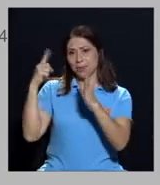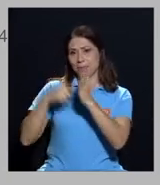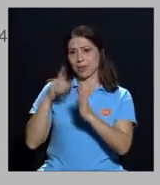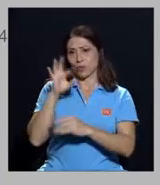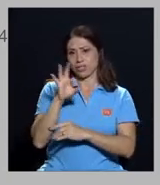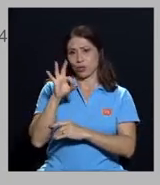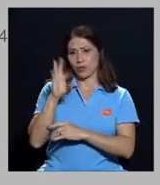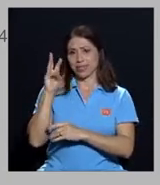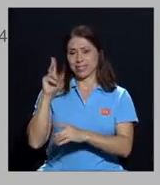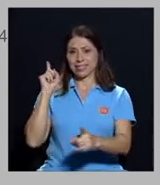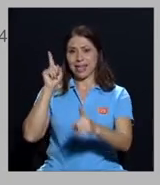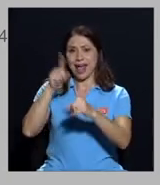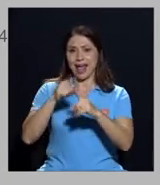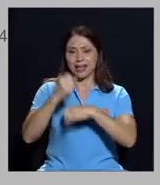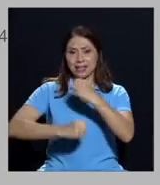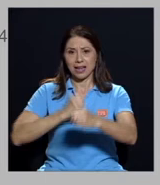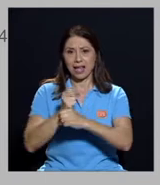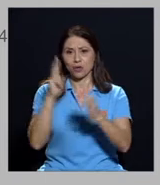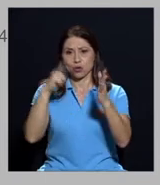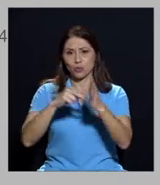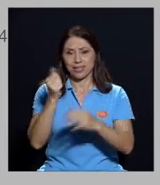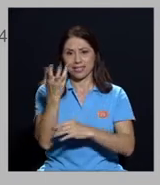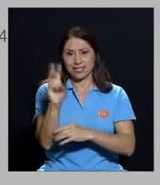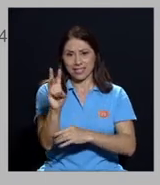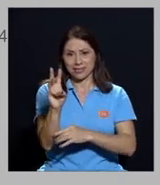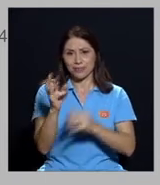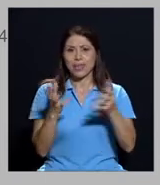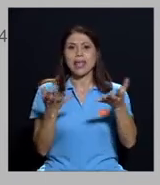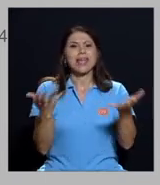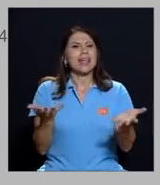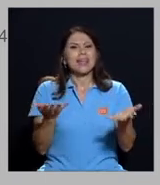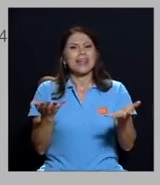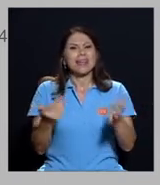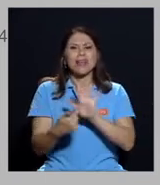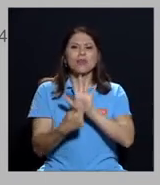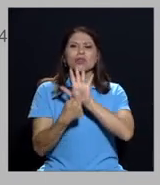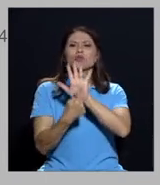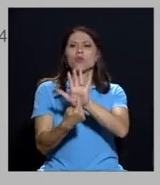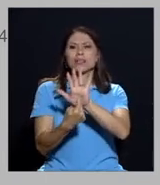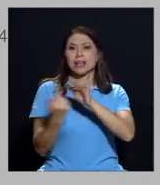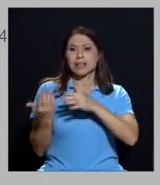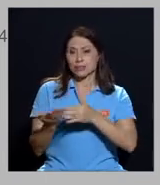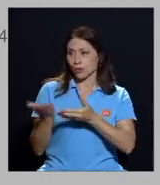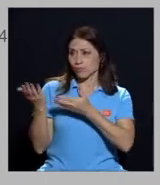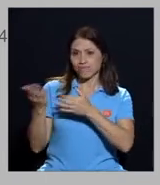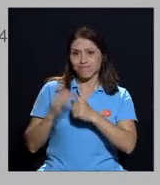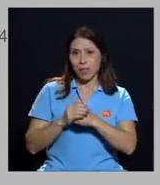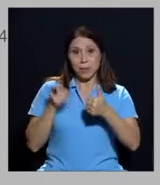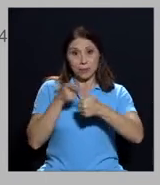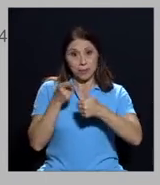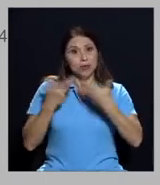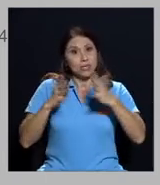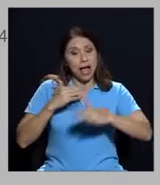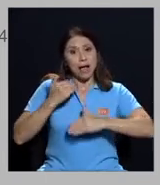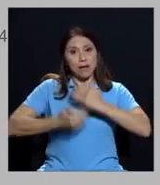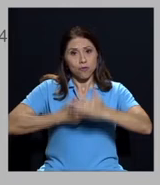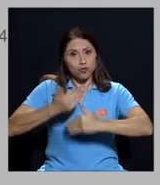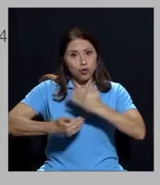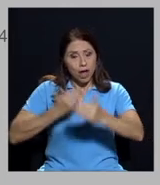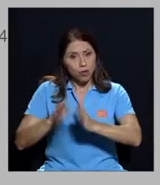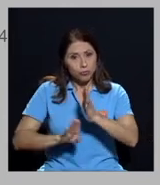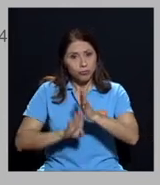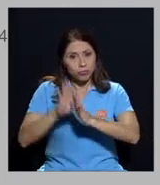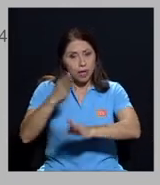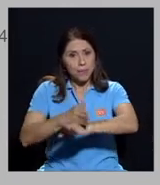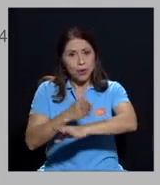hasta el 2016 que lo que nos muestra este gráfico por una parte que ha evolucionado ha mejorado pero